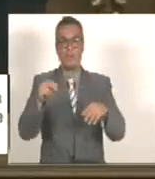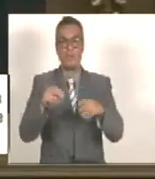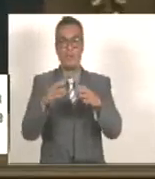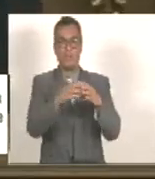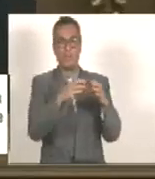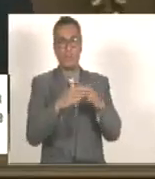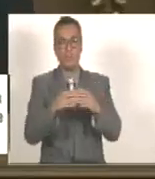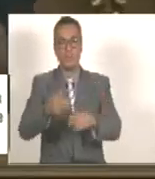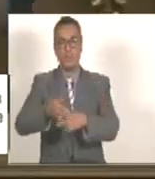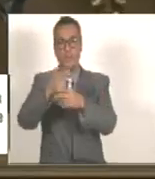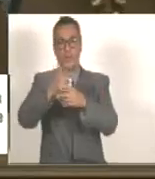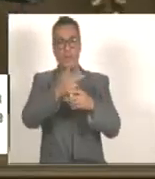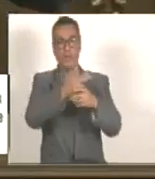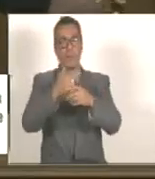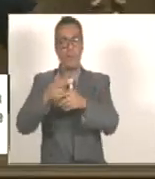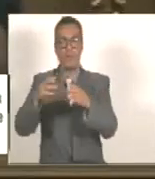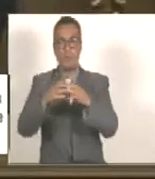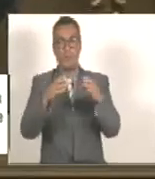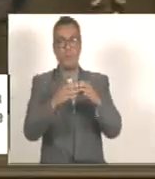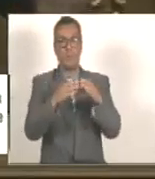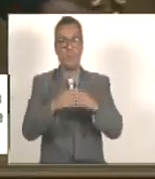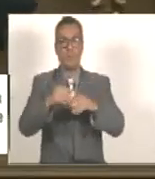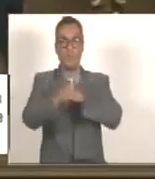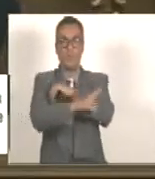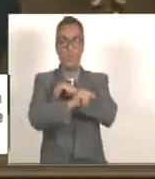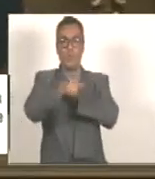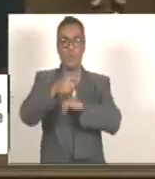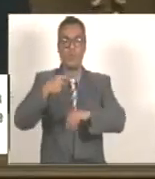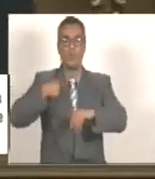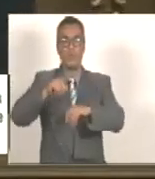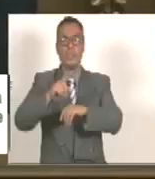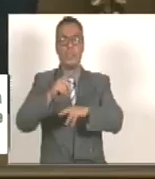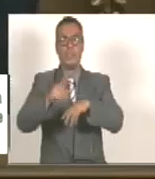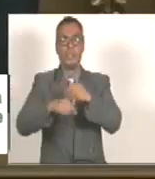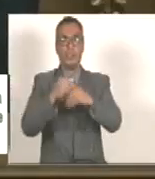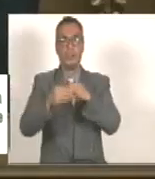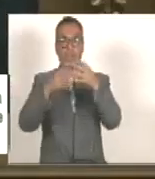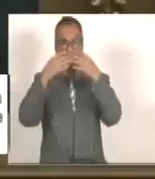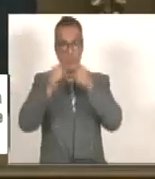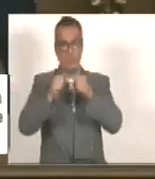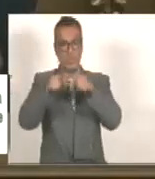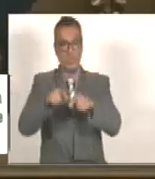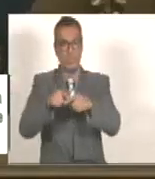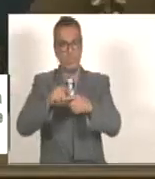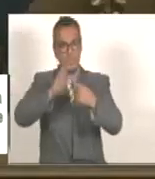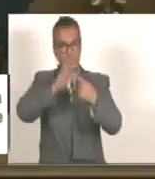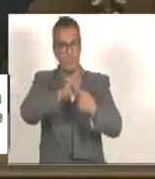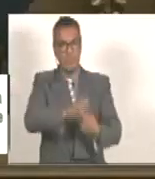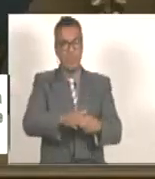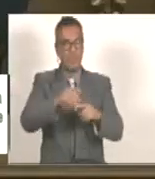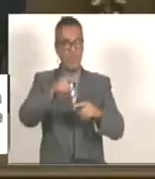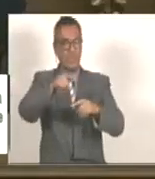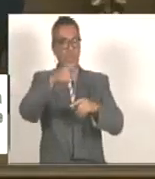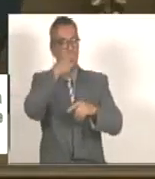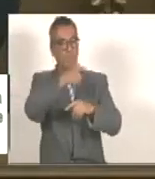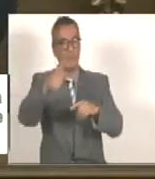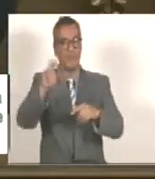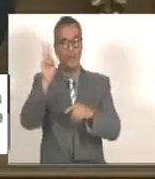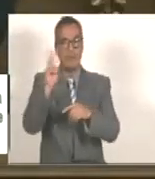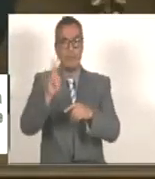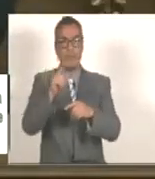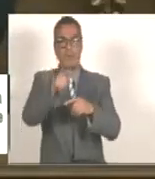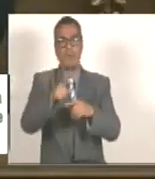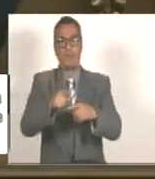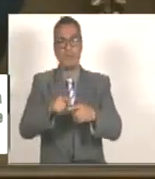grupos armados, los grupos criminales o esa delincuencia de las cárceles quienes sometan al pueblo venezolano a